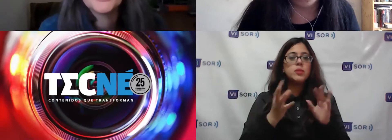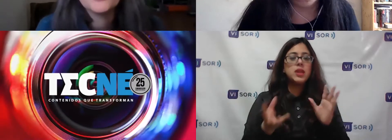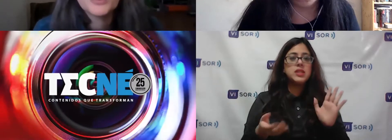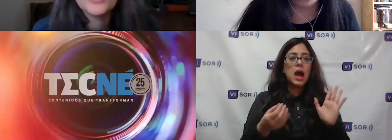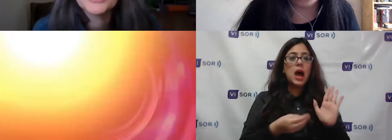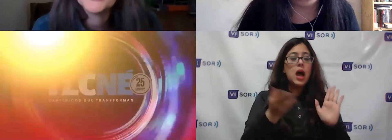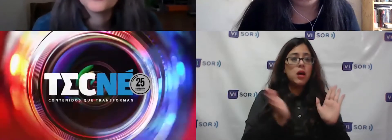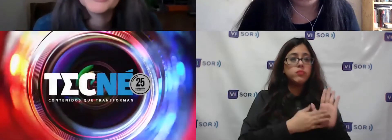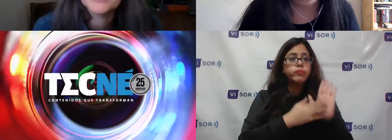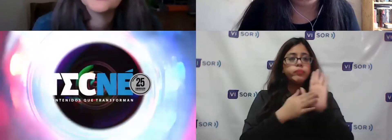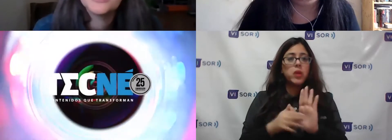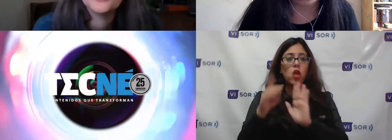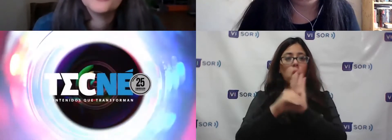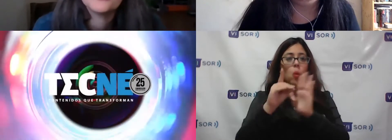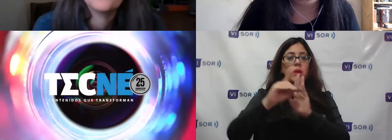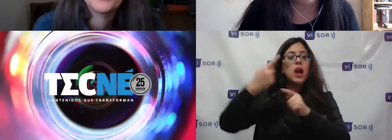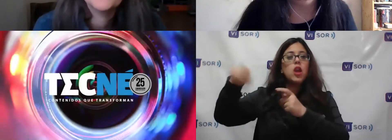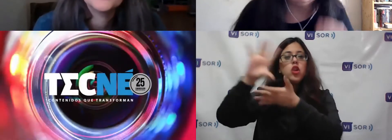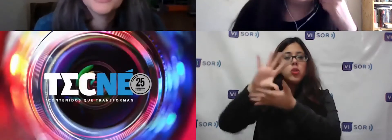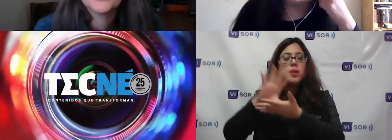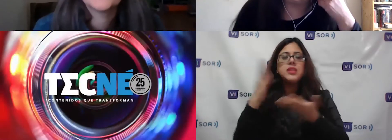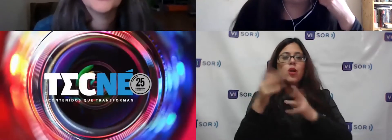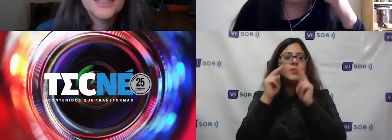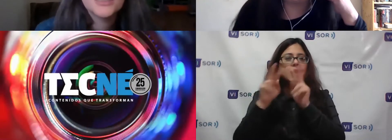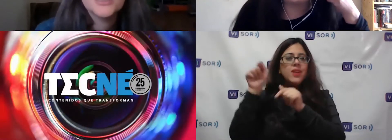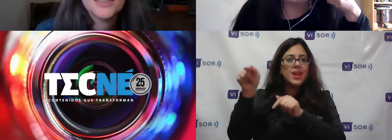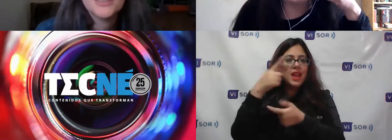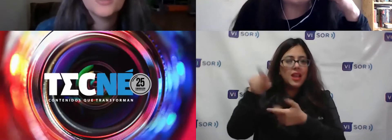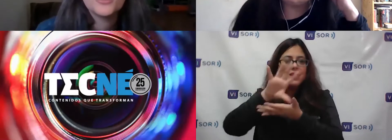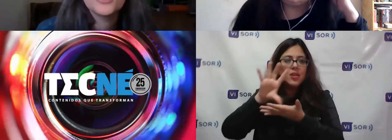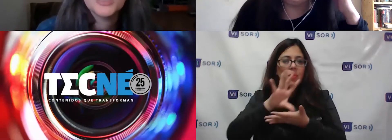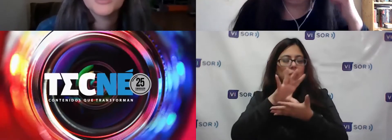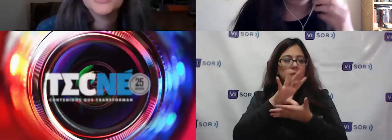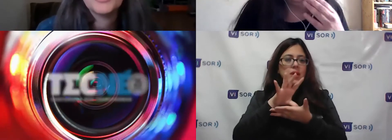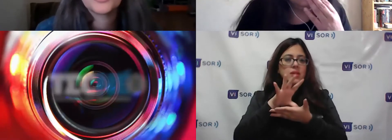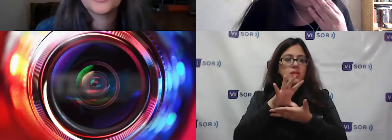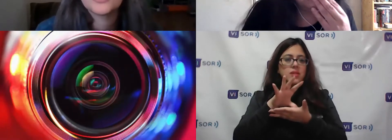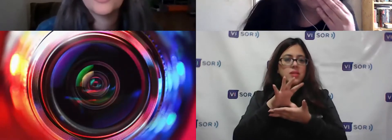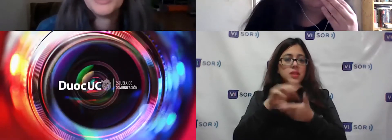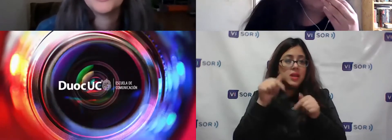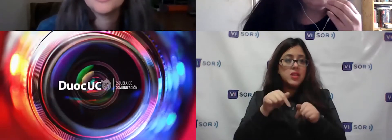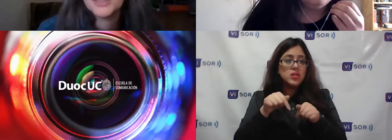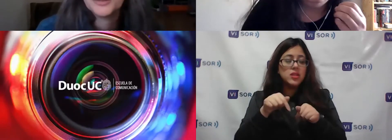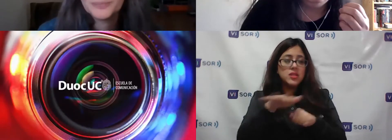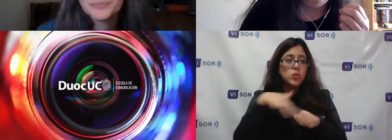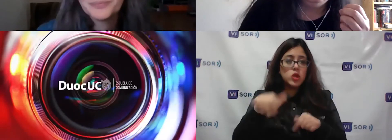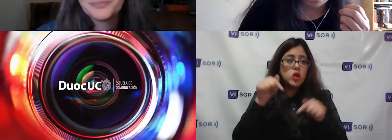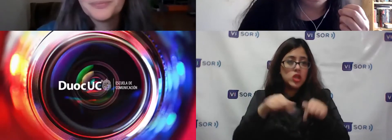ahí también cómo se ve el documental chileno afuera en esta en la que estamos hoy